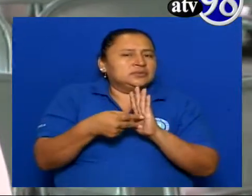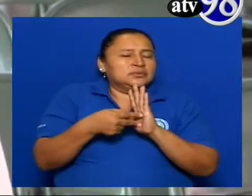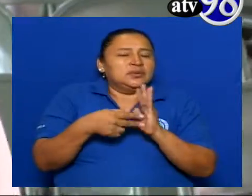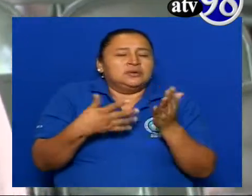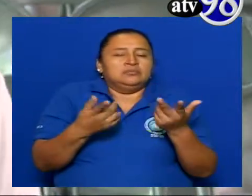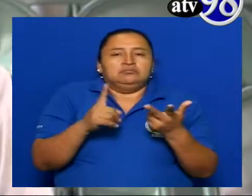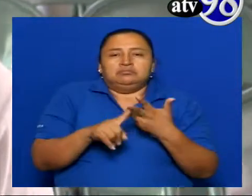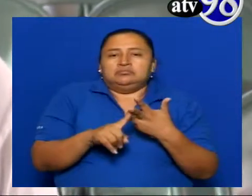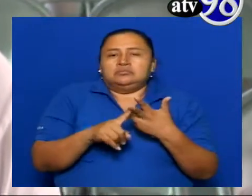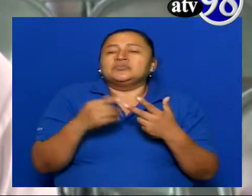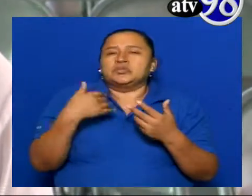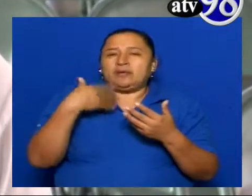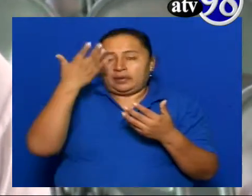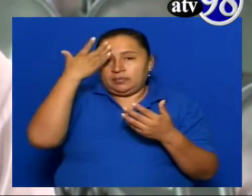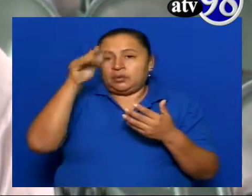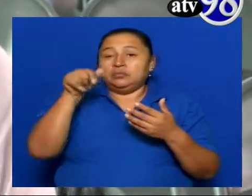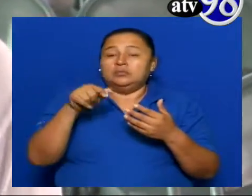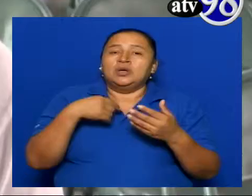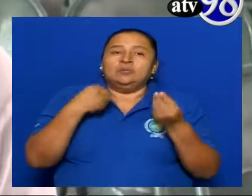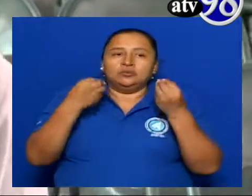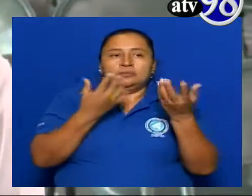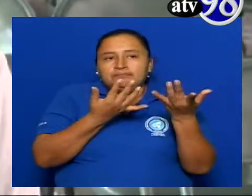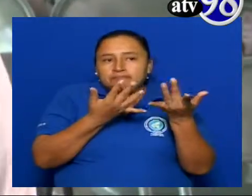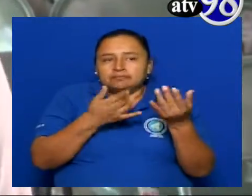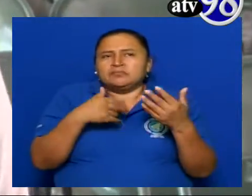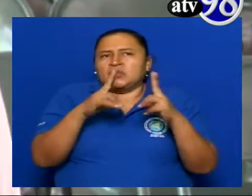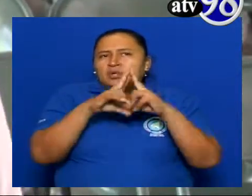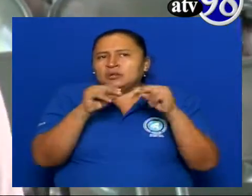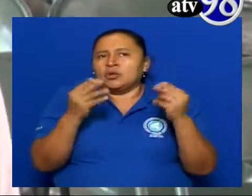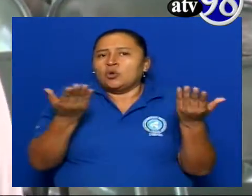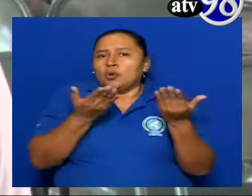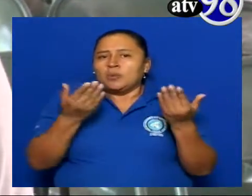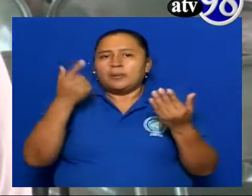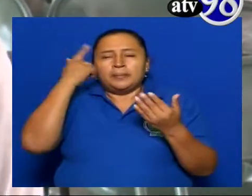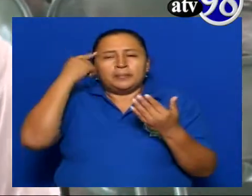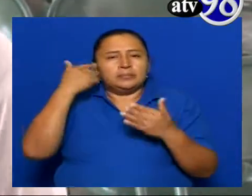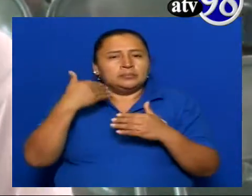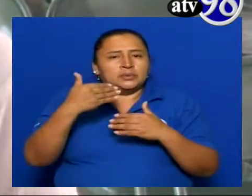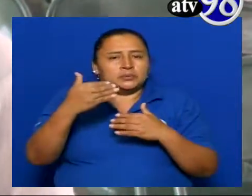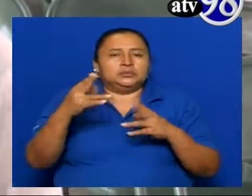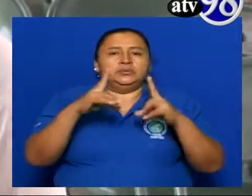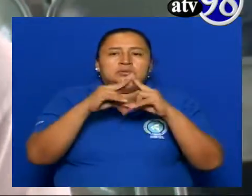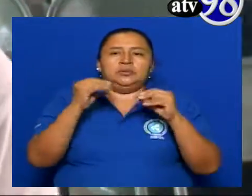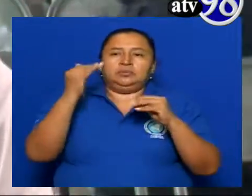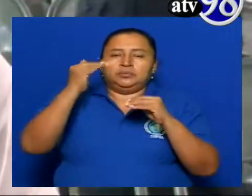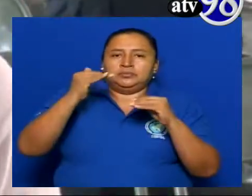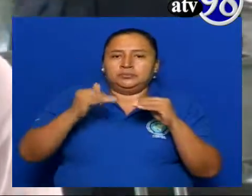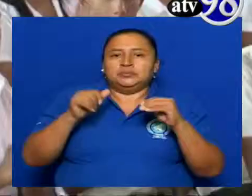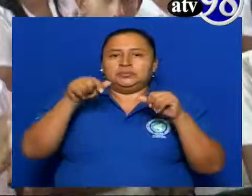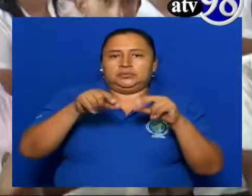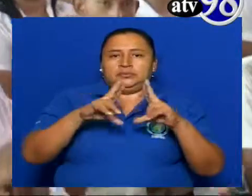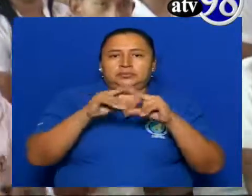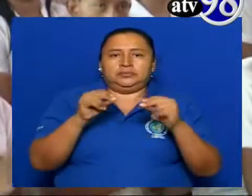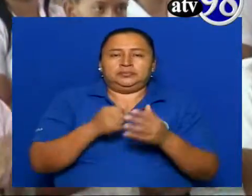y también nos damos unas grandes expectativas de Nicaragua o cómo está progresando o está disminuyendo el progreso en ella.